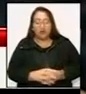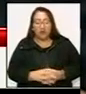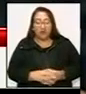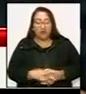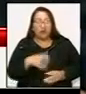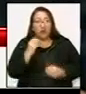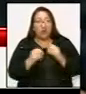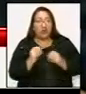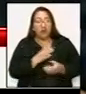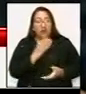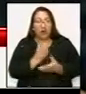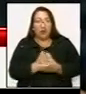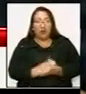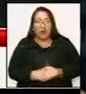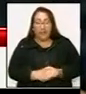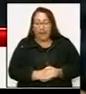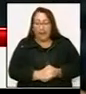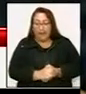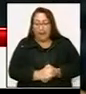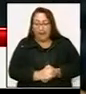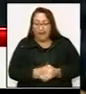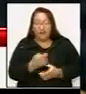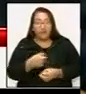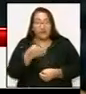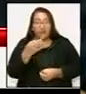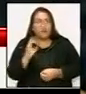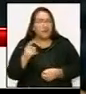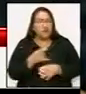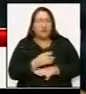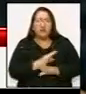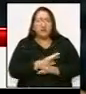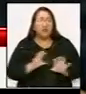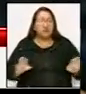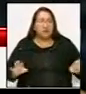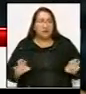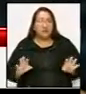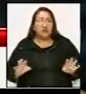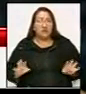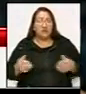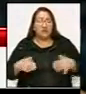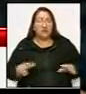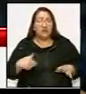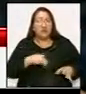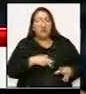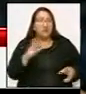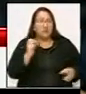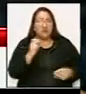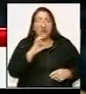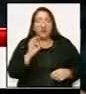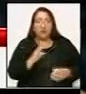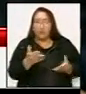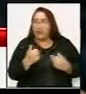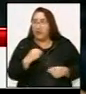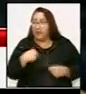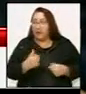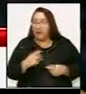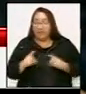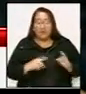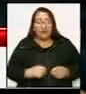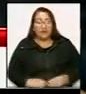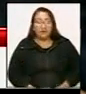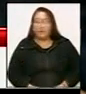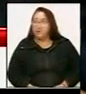solucionar este inconveniente, que en realidad no perjudica al erario nacional. Ya hemos escuchado las cifras que ha dado la señora